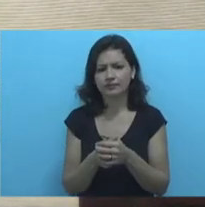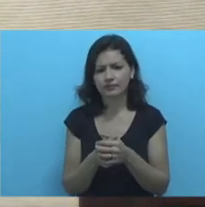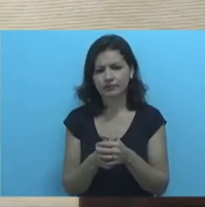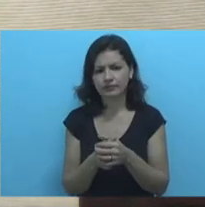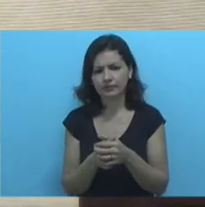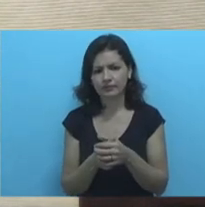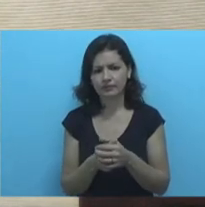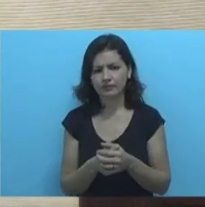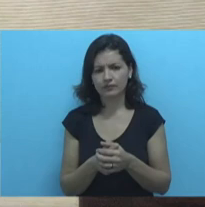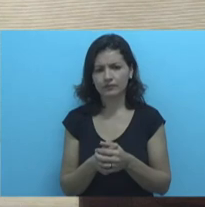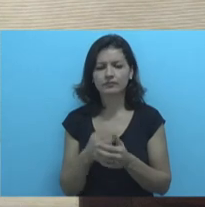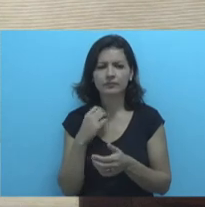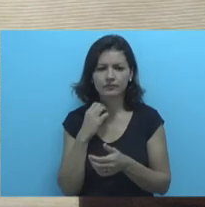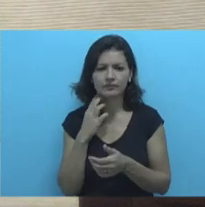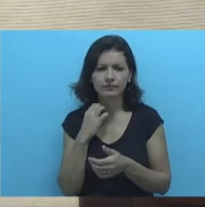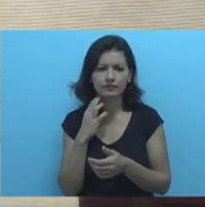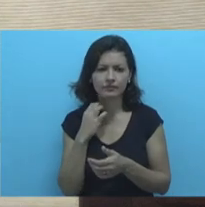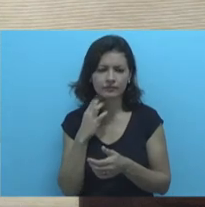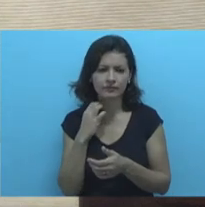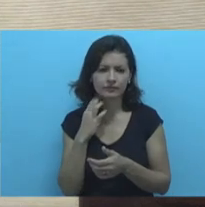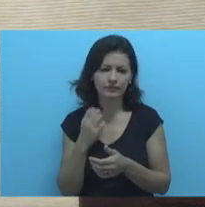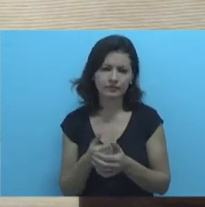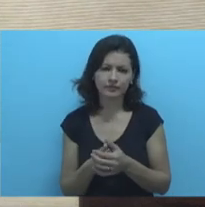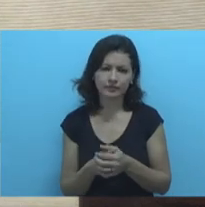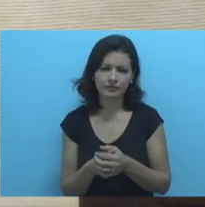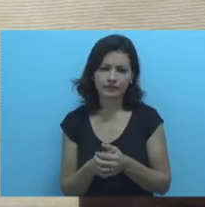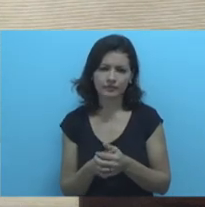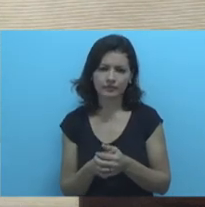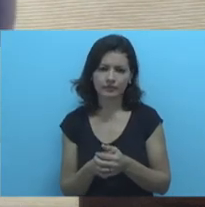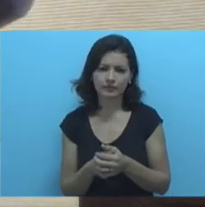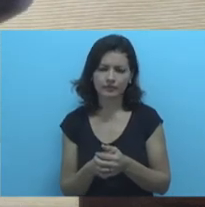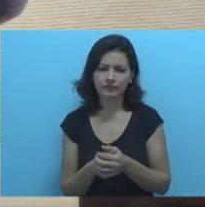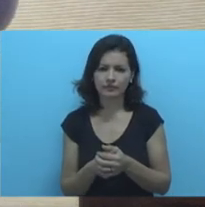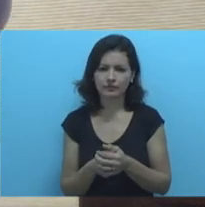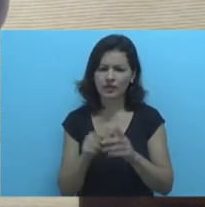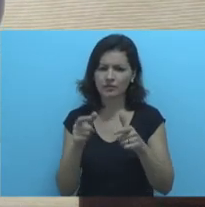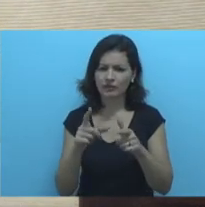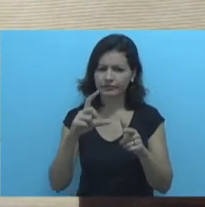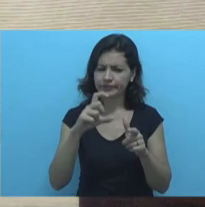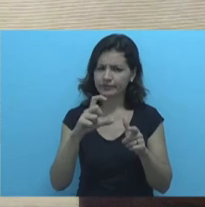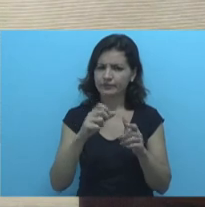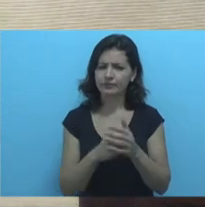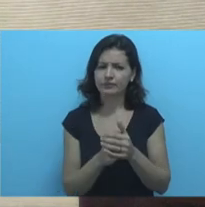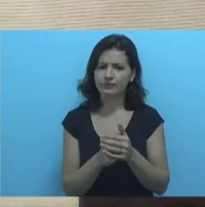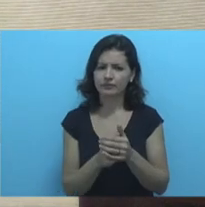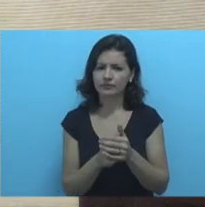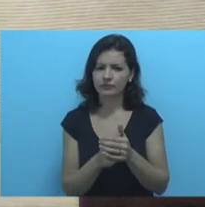hace un rato, antes de parlamentaria. ¿Cómo se llaman los stickers esos que ponían los